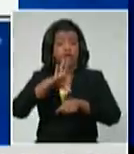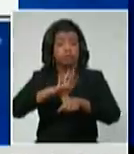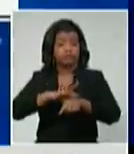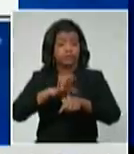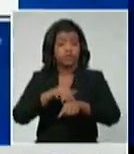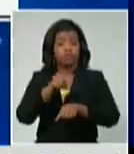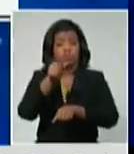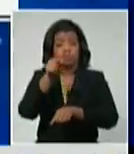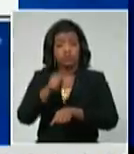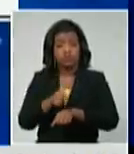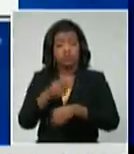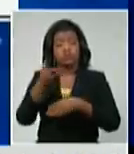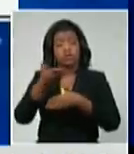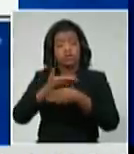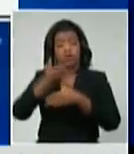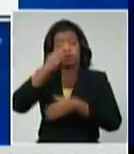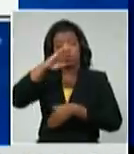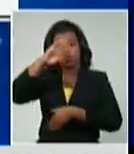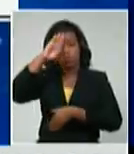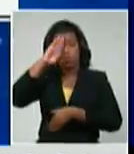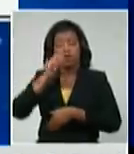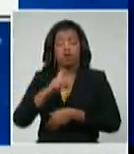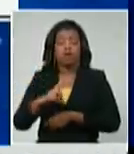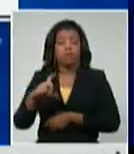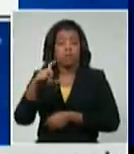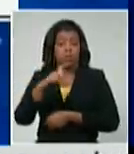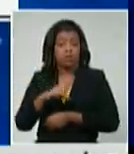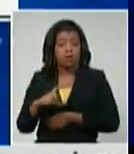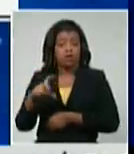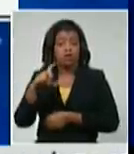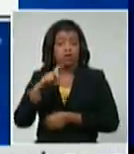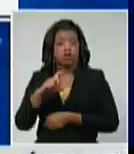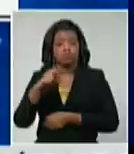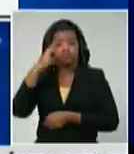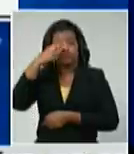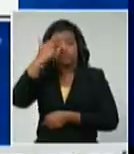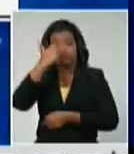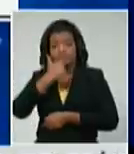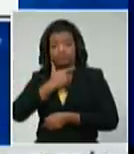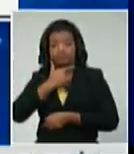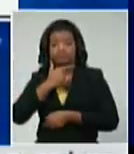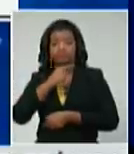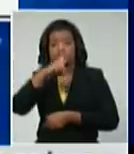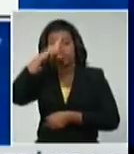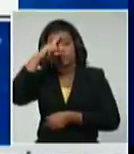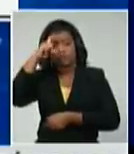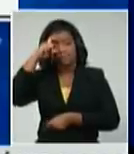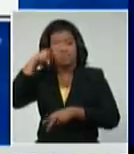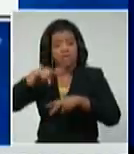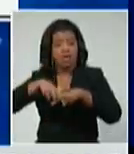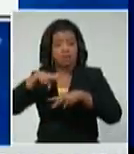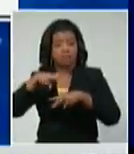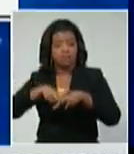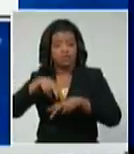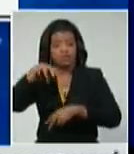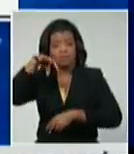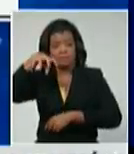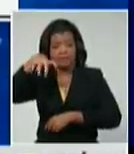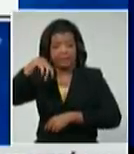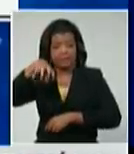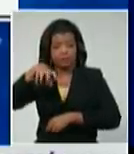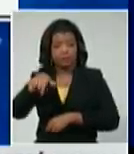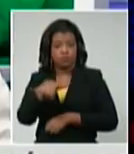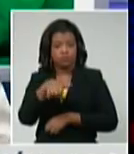de Santiago de Cuba, de Camagüey, de Ciego, de Santi Espíritu de La Habana y de Pinar del Río.